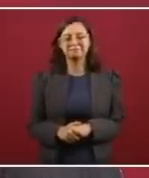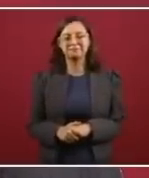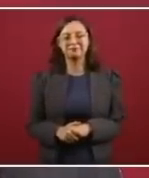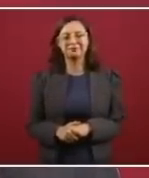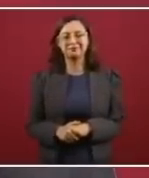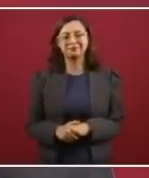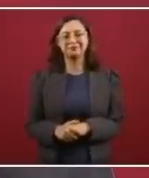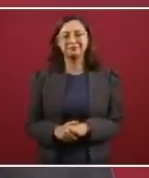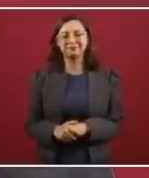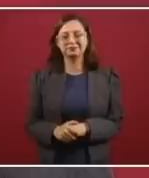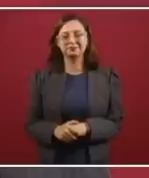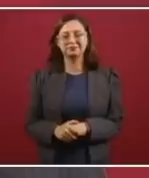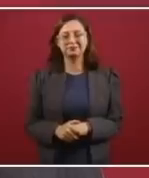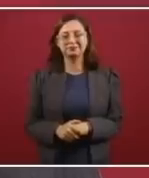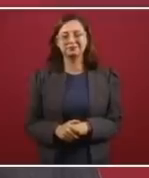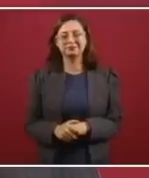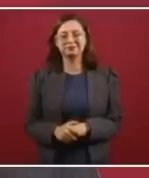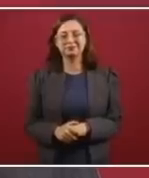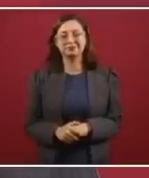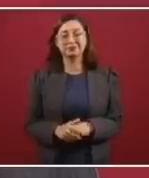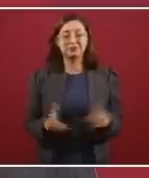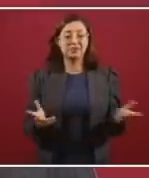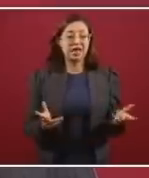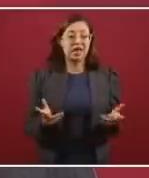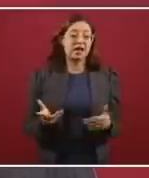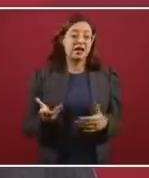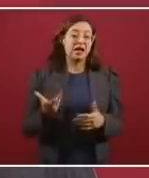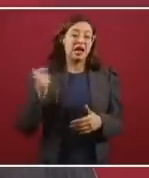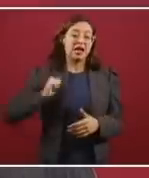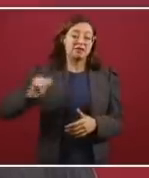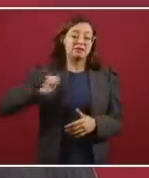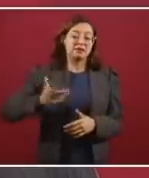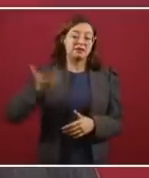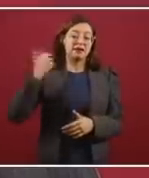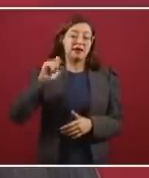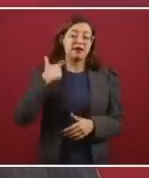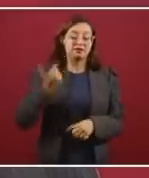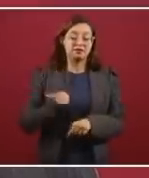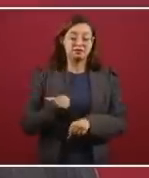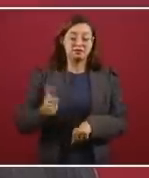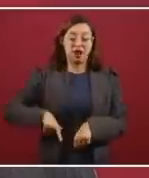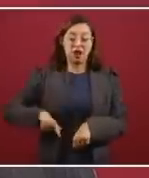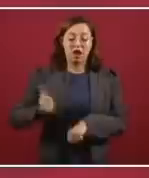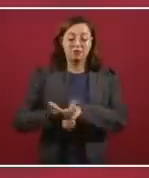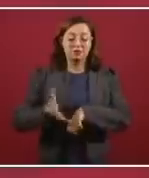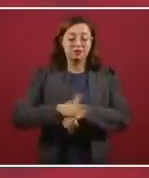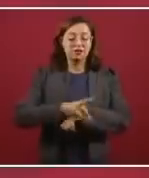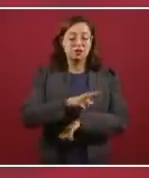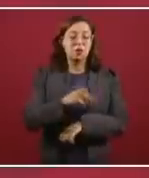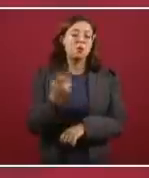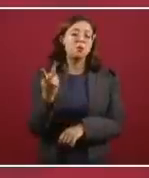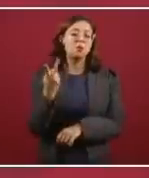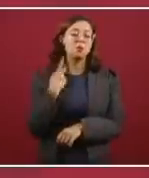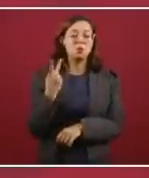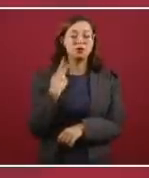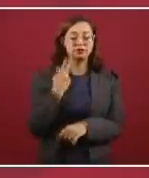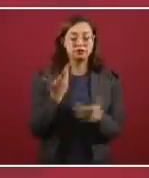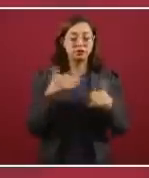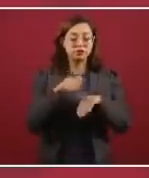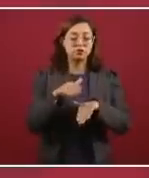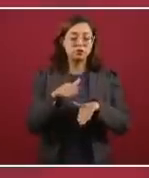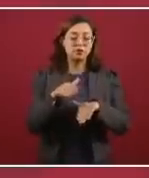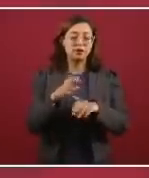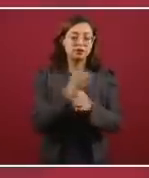la política privatizadora en materia de